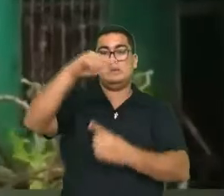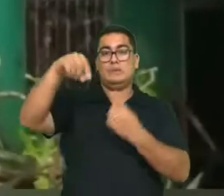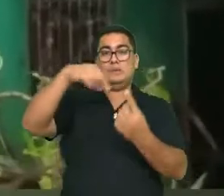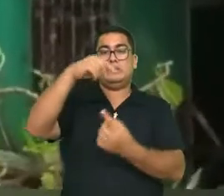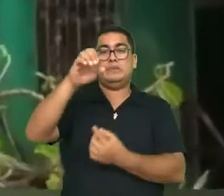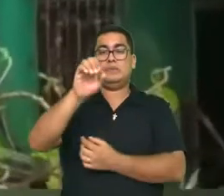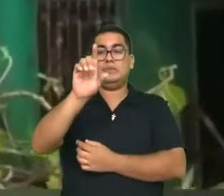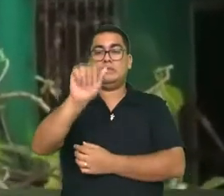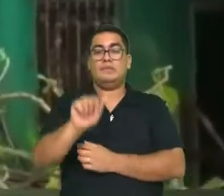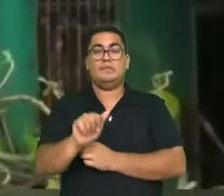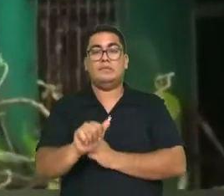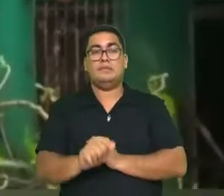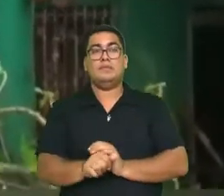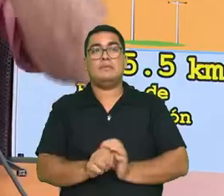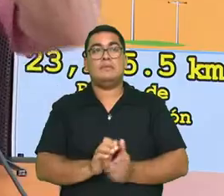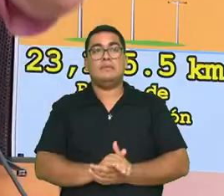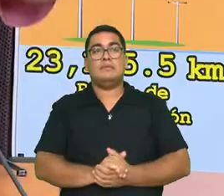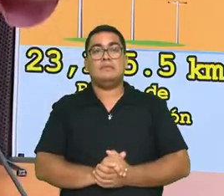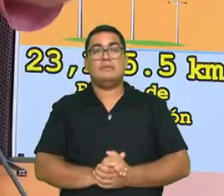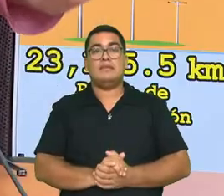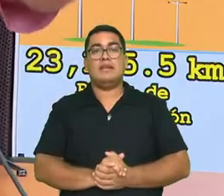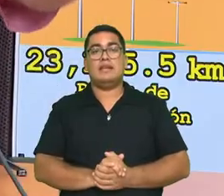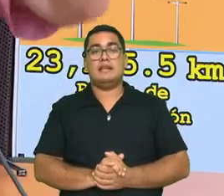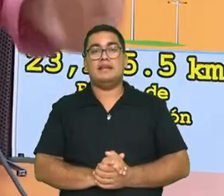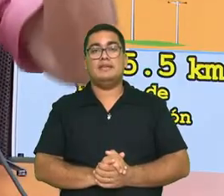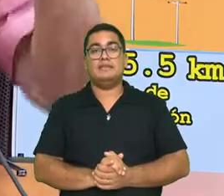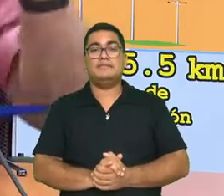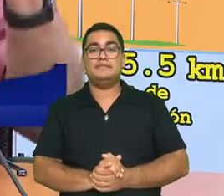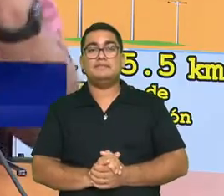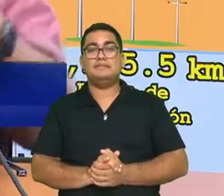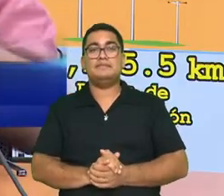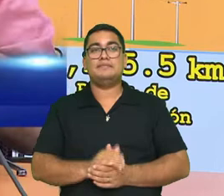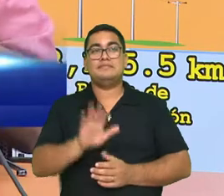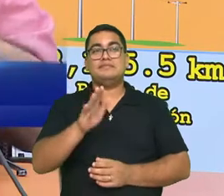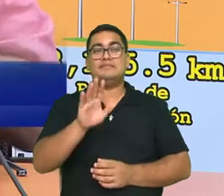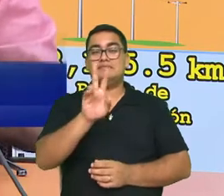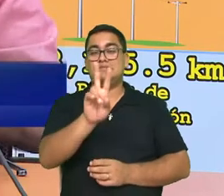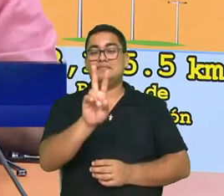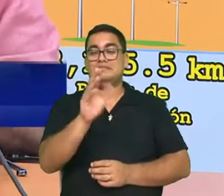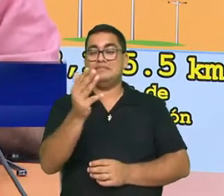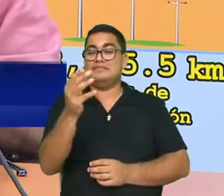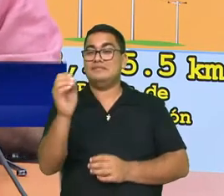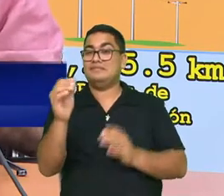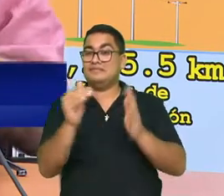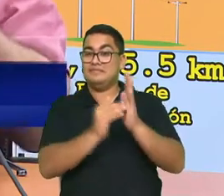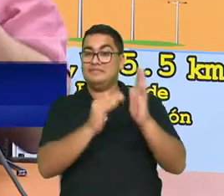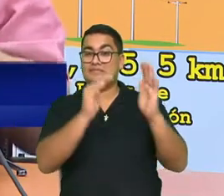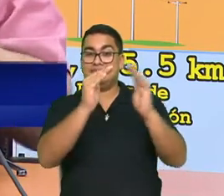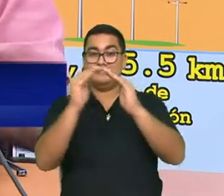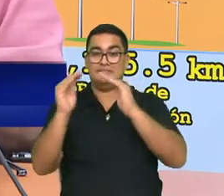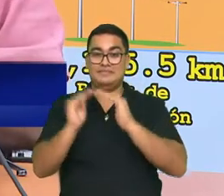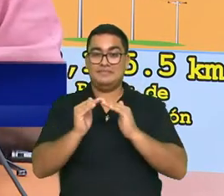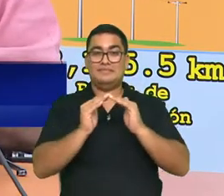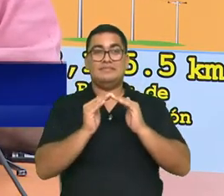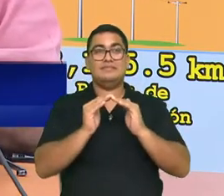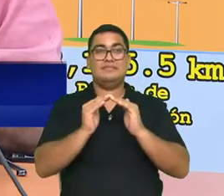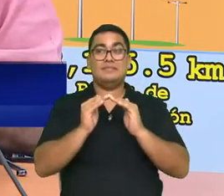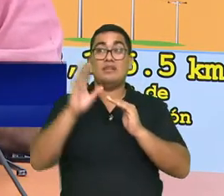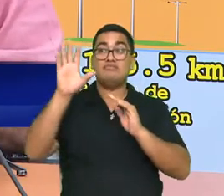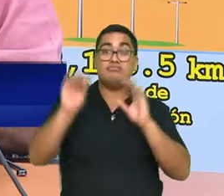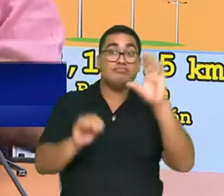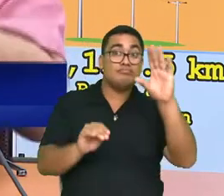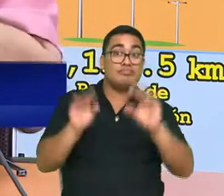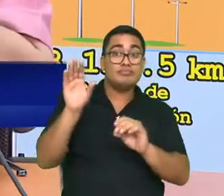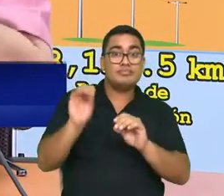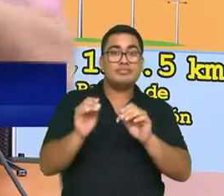poderoso huracán Iota. Después de que les mencioné que eran como 290.000 viviendas, sin acceso a la energía a